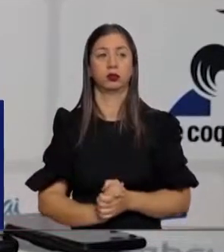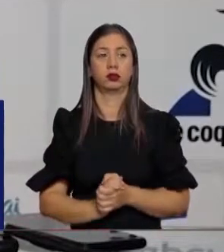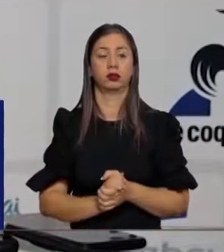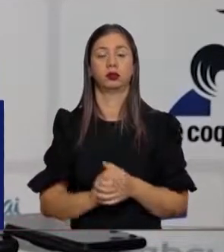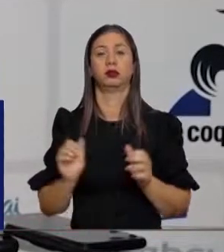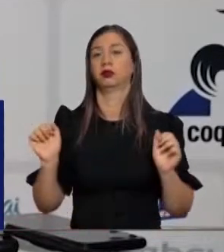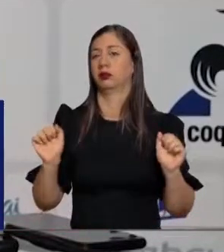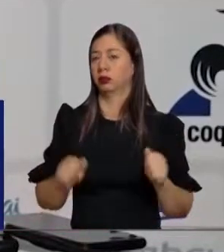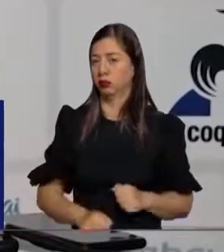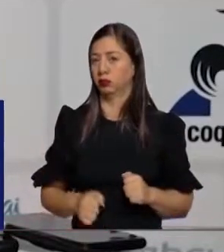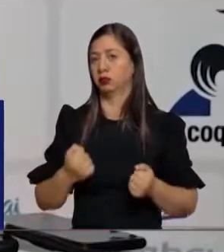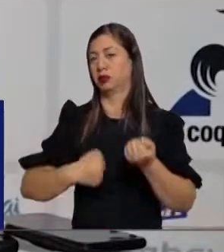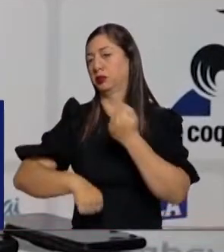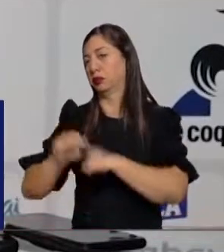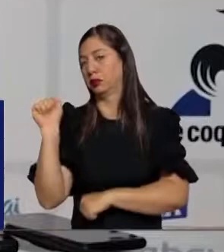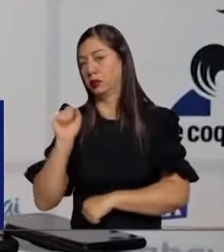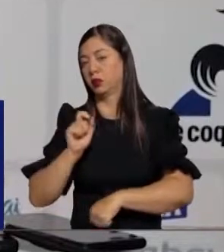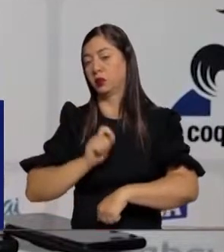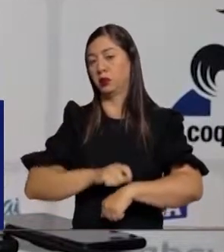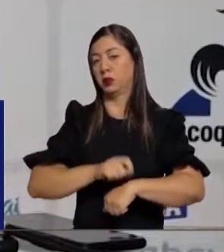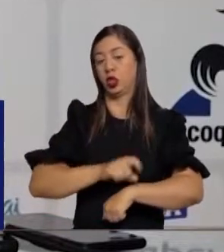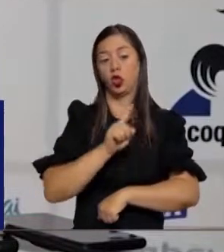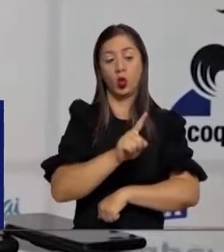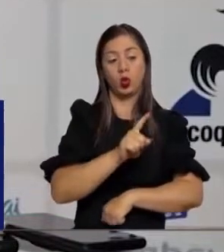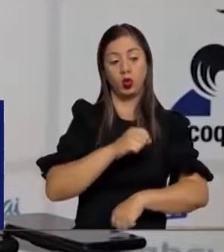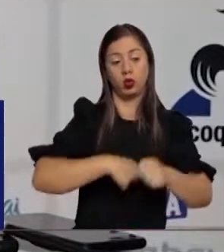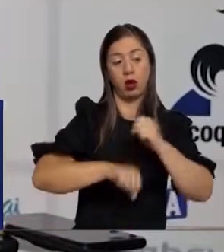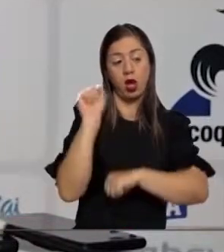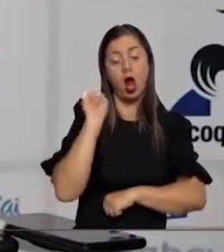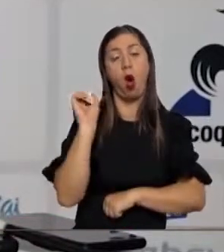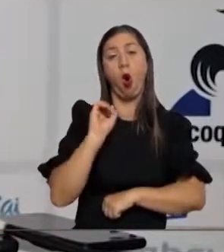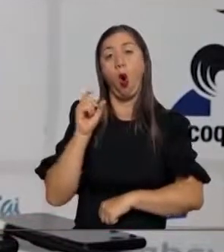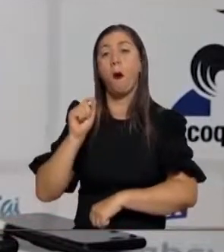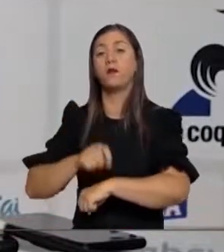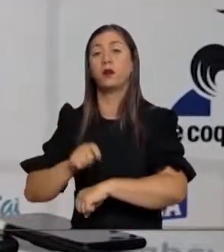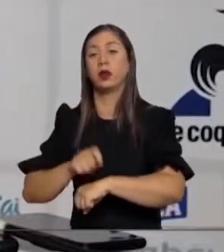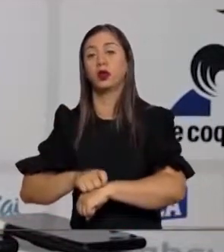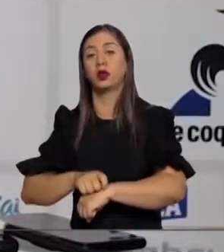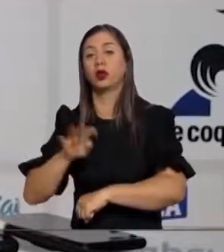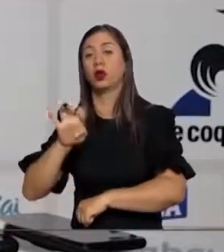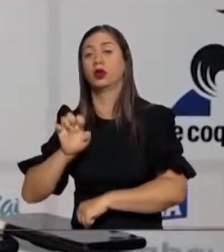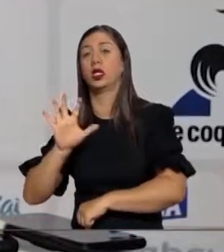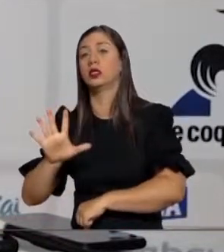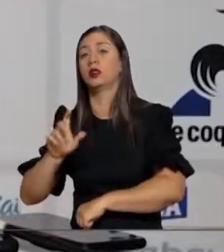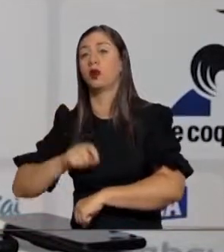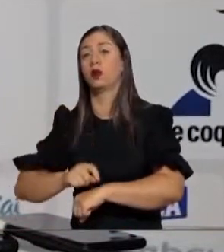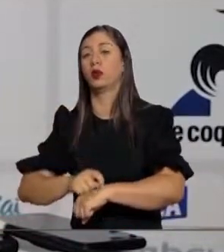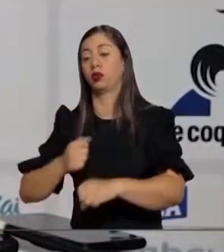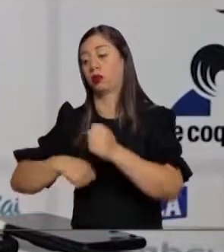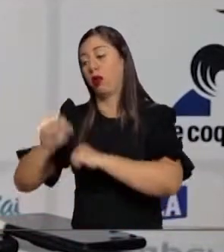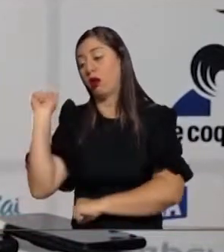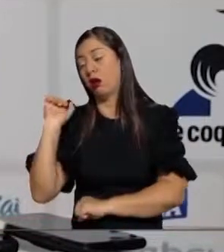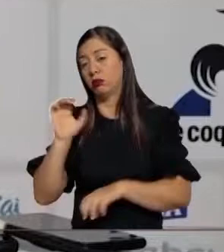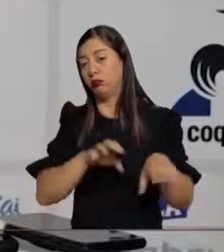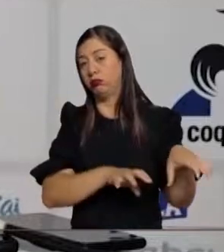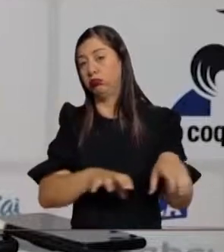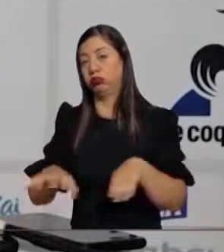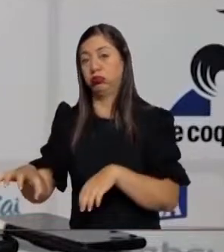Podemos ganarlo desde el minuto 1 como ganarlo en el minuto 95. Así que